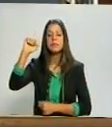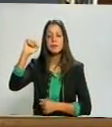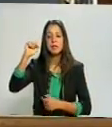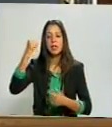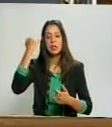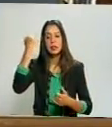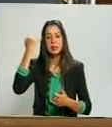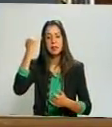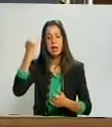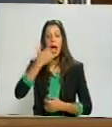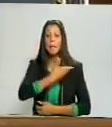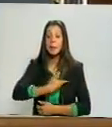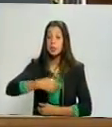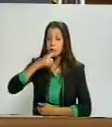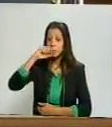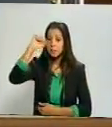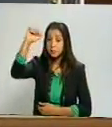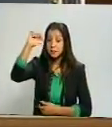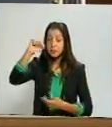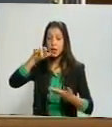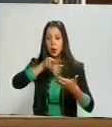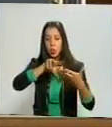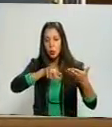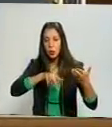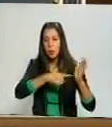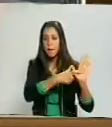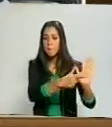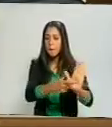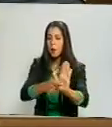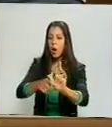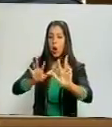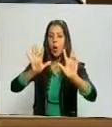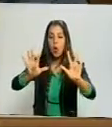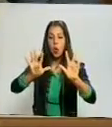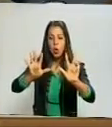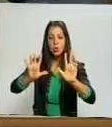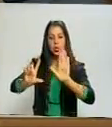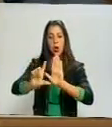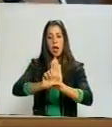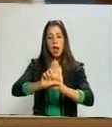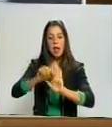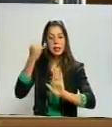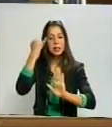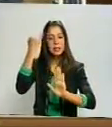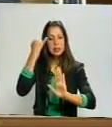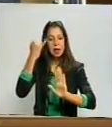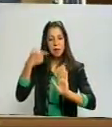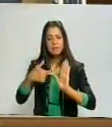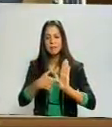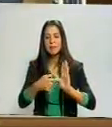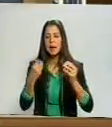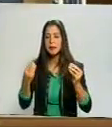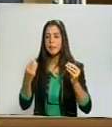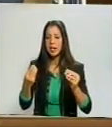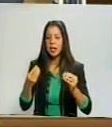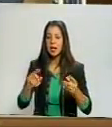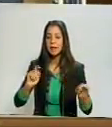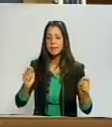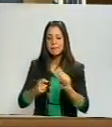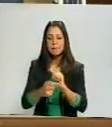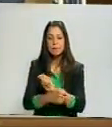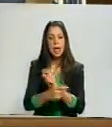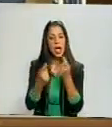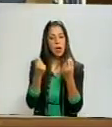El presidente hizo una presentación de 8 leyes que sirvan de base para la construcción del nuevo modelo